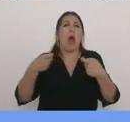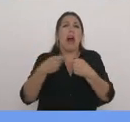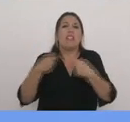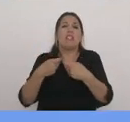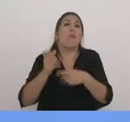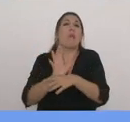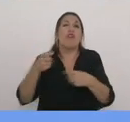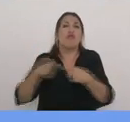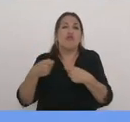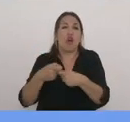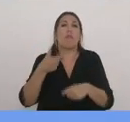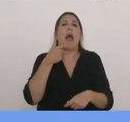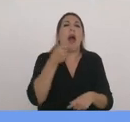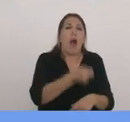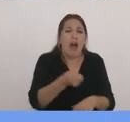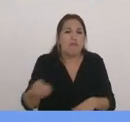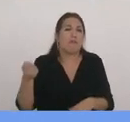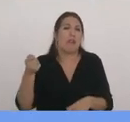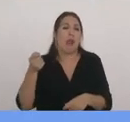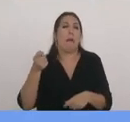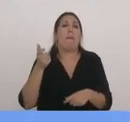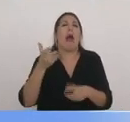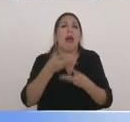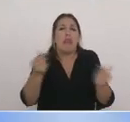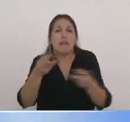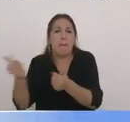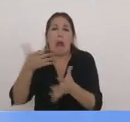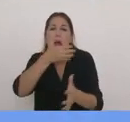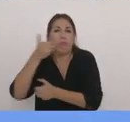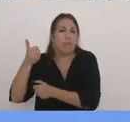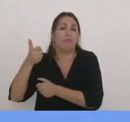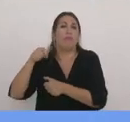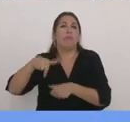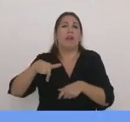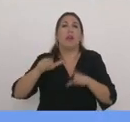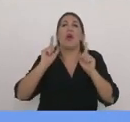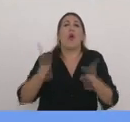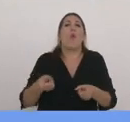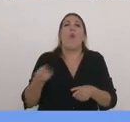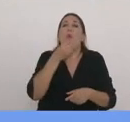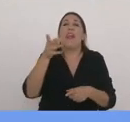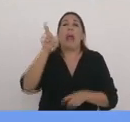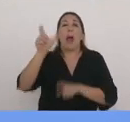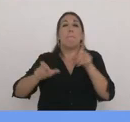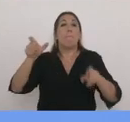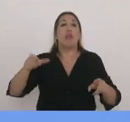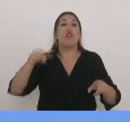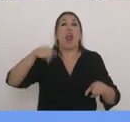desaparecer, torturar y desplazar a todo aquel argentino o argentina que se opusiera